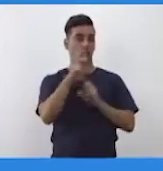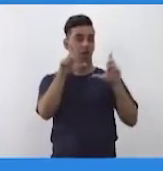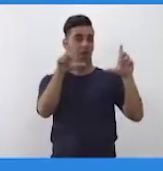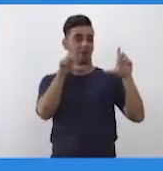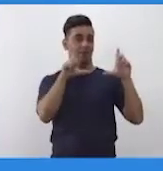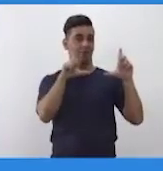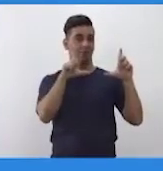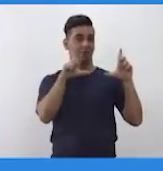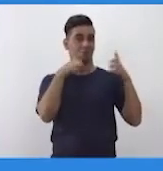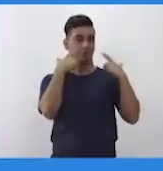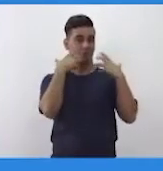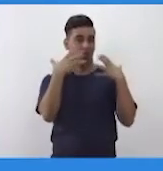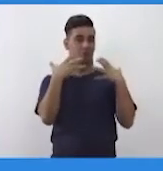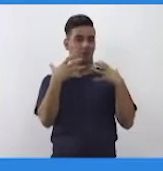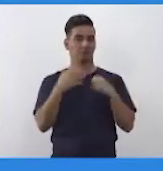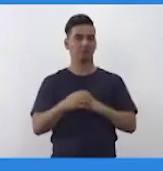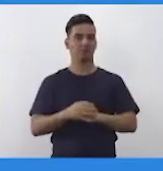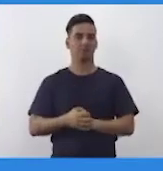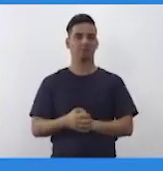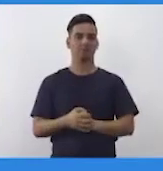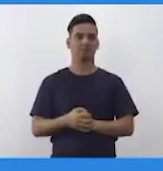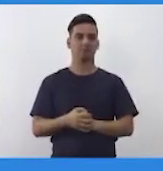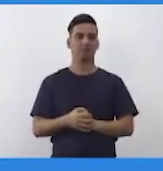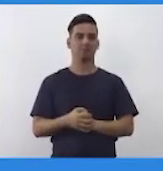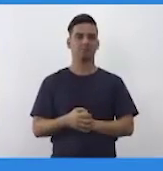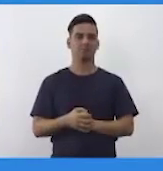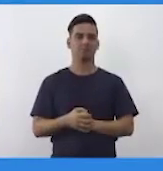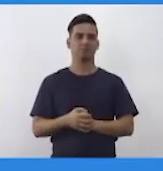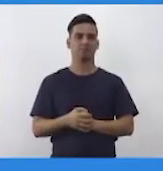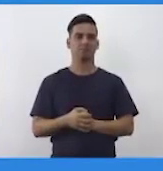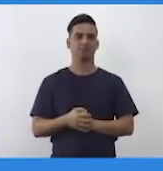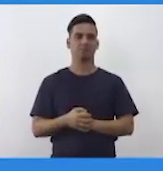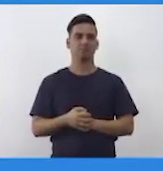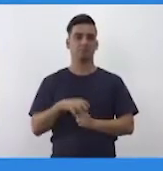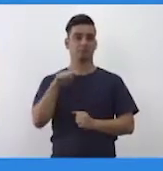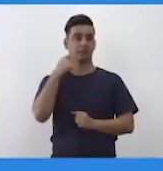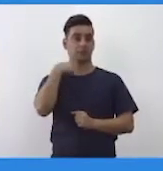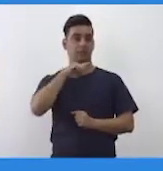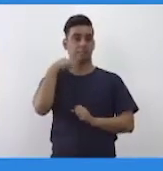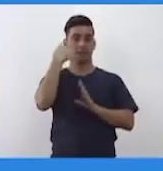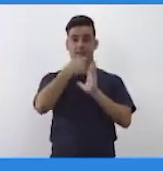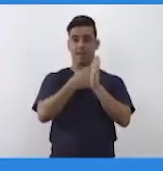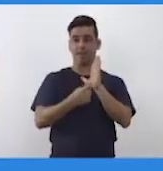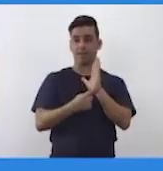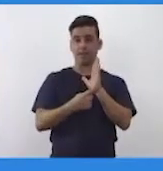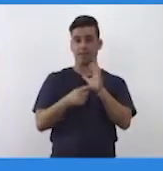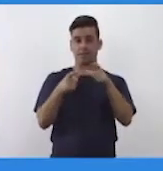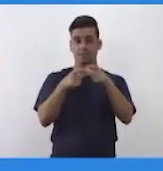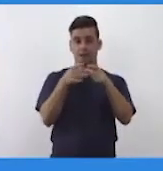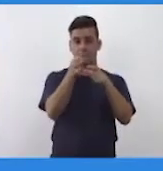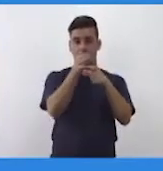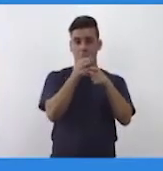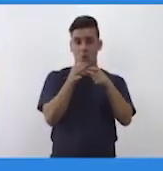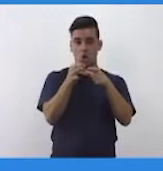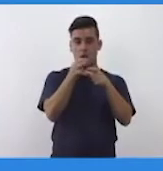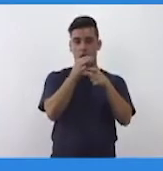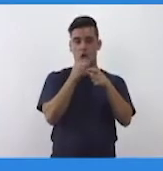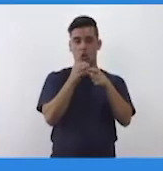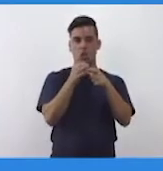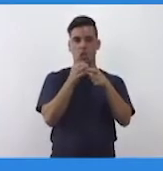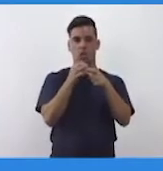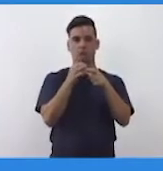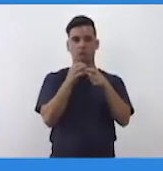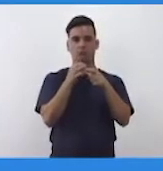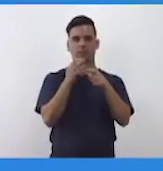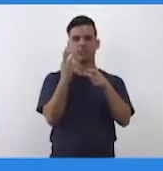Bien. También esta molécula está conformada por 3